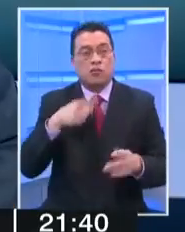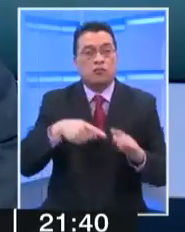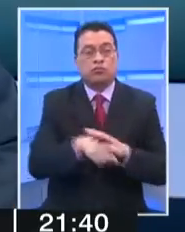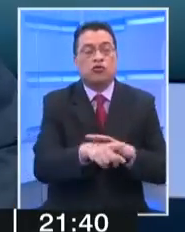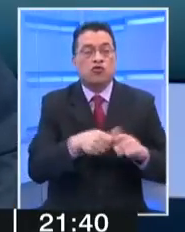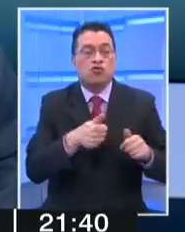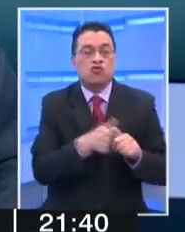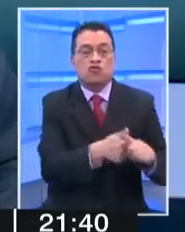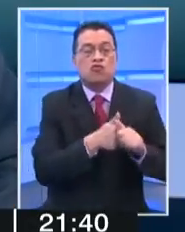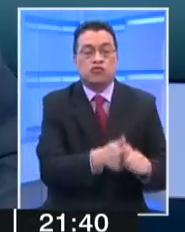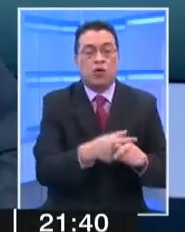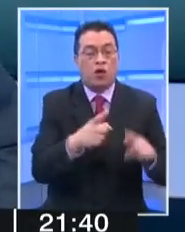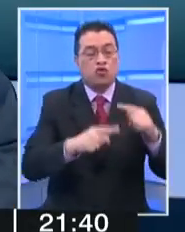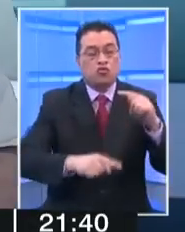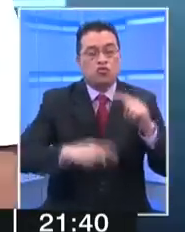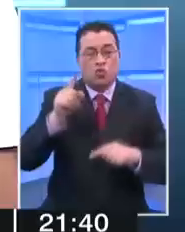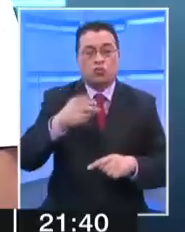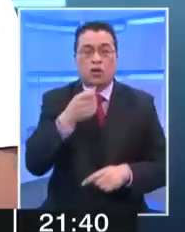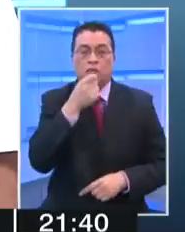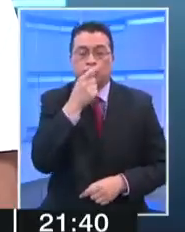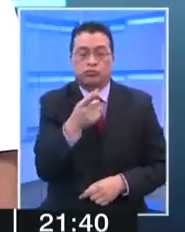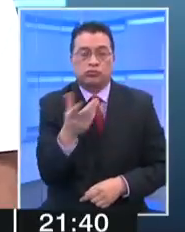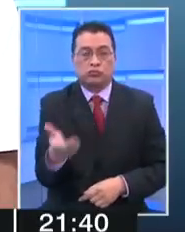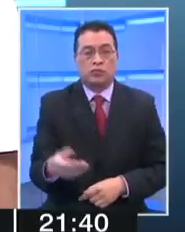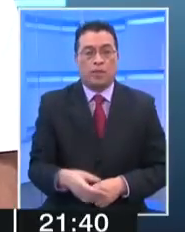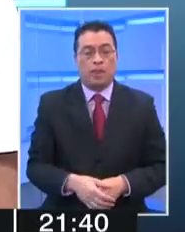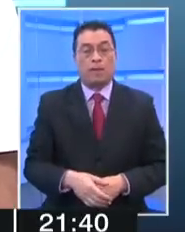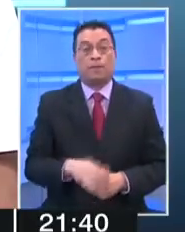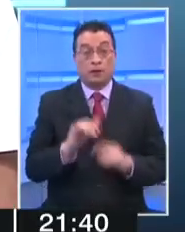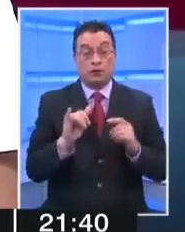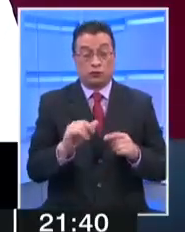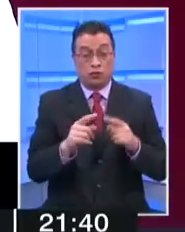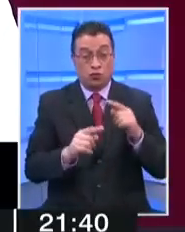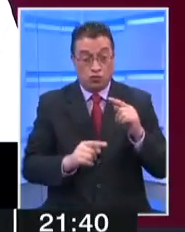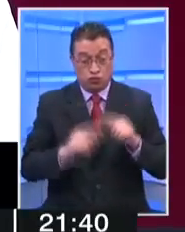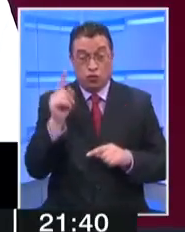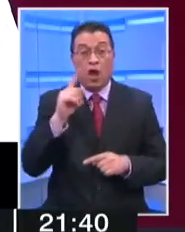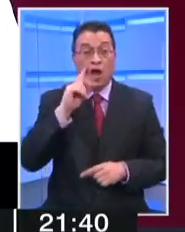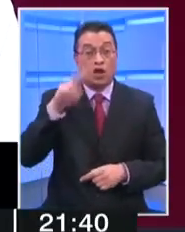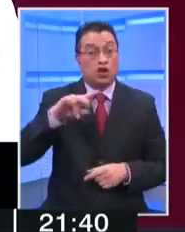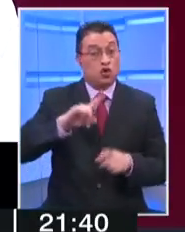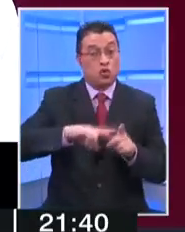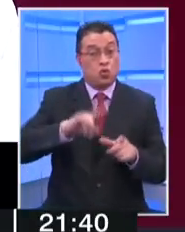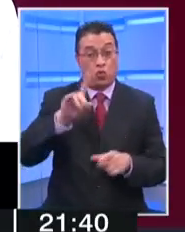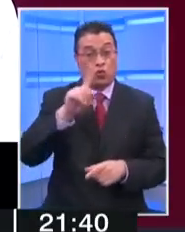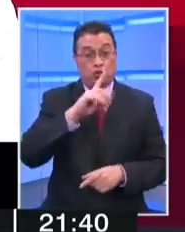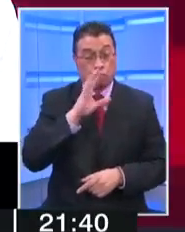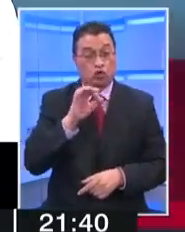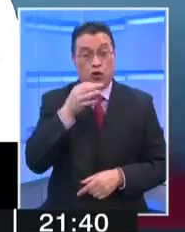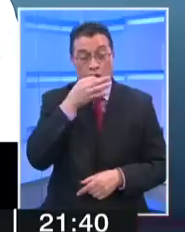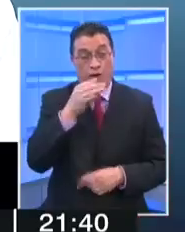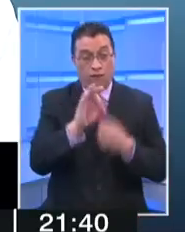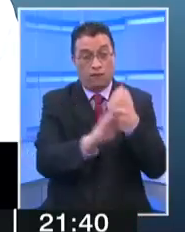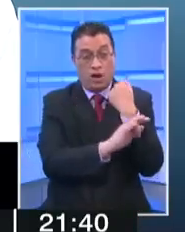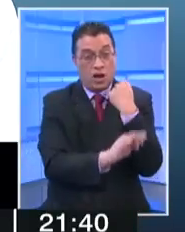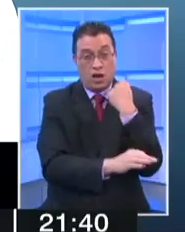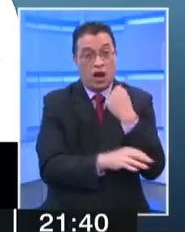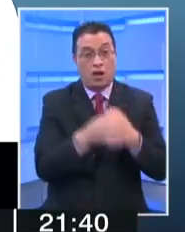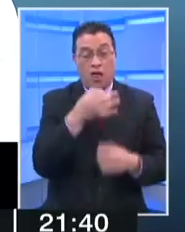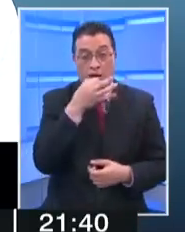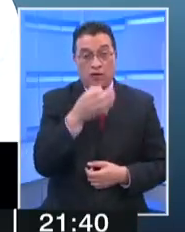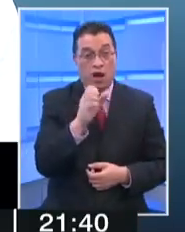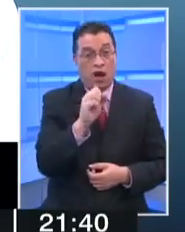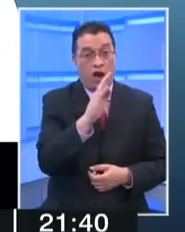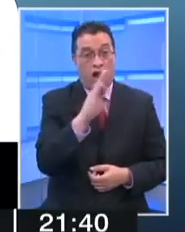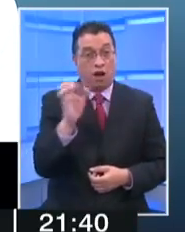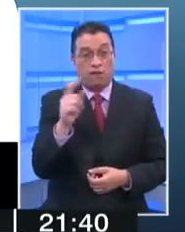caso acusa intromisión de hecho Bueno yo creo que esa intromisión es bastante injusta de parte del señor fiscal nacional